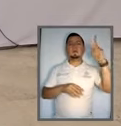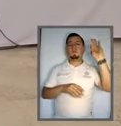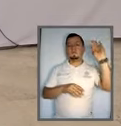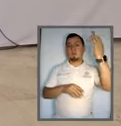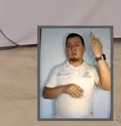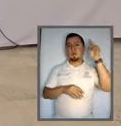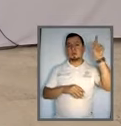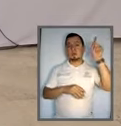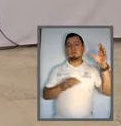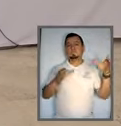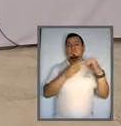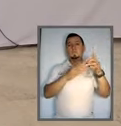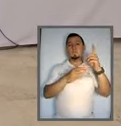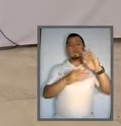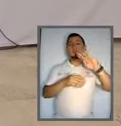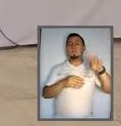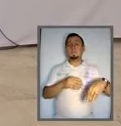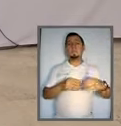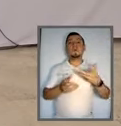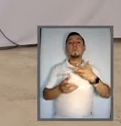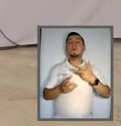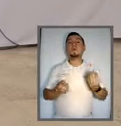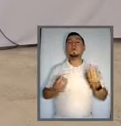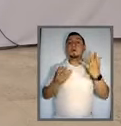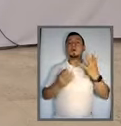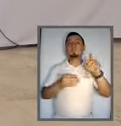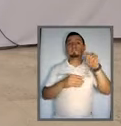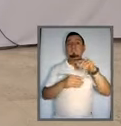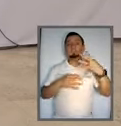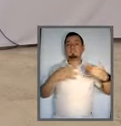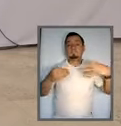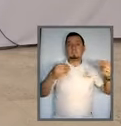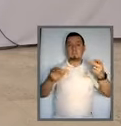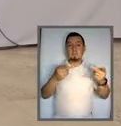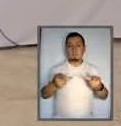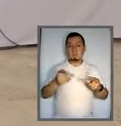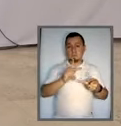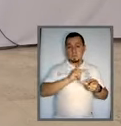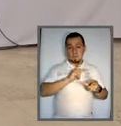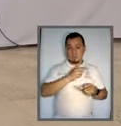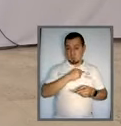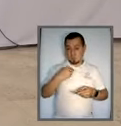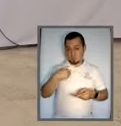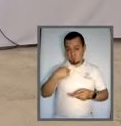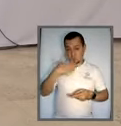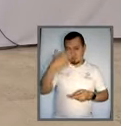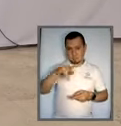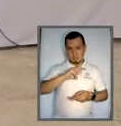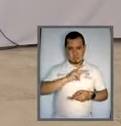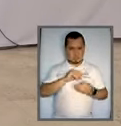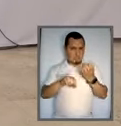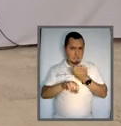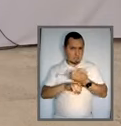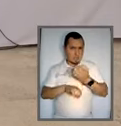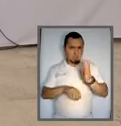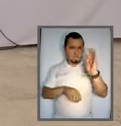federal. ¿Tendrán conocimiento de cuántos casos se haya dado ahí en este? No, tengo entendido que no depende de ustedes. Nosotros lo que tenemos es del sistema estatal, o sea,